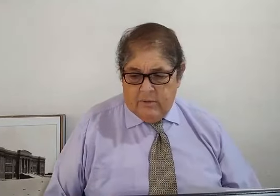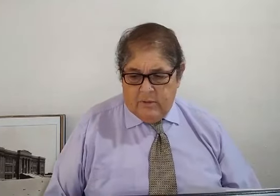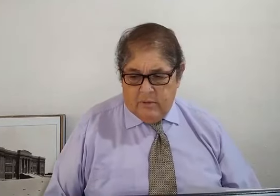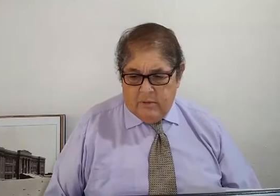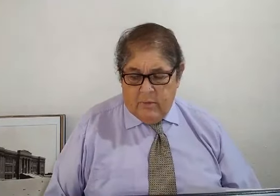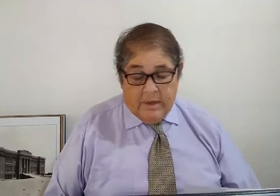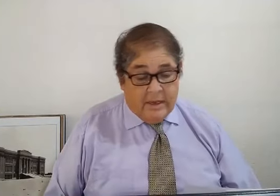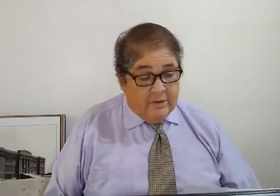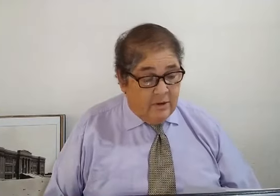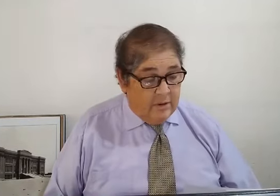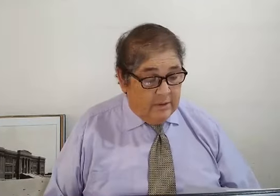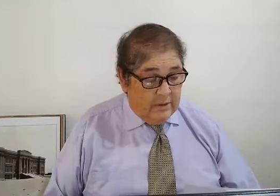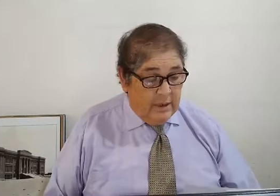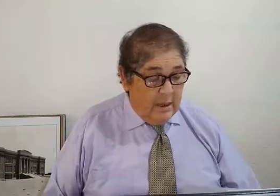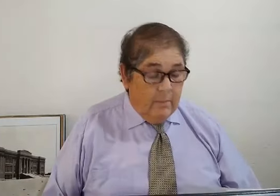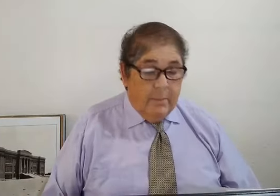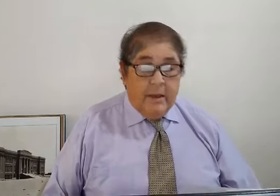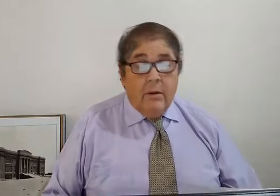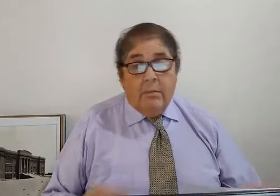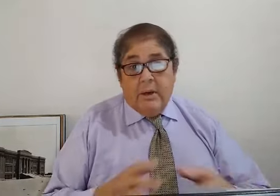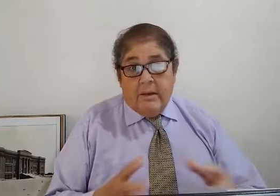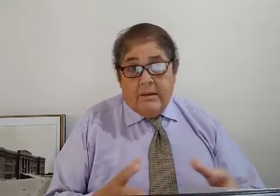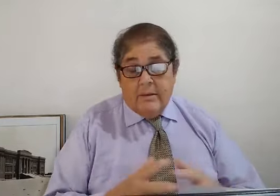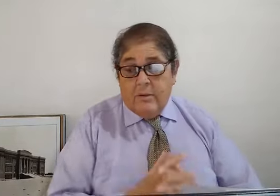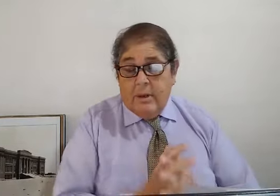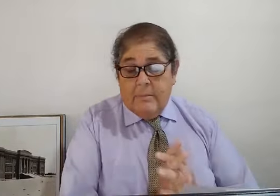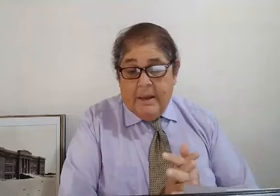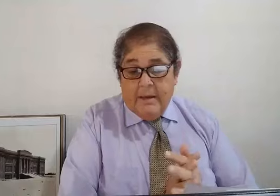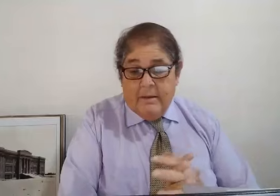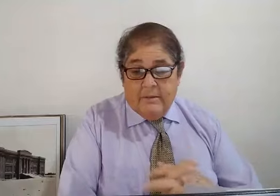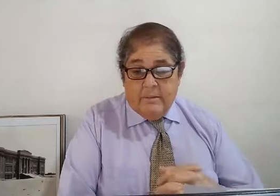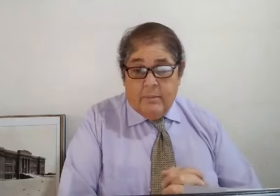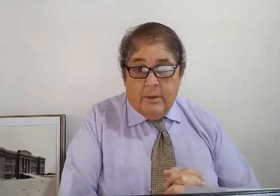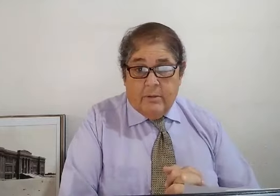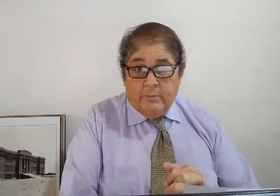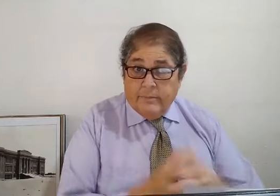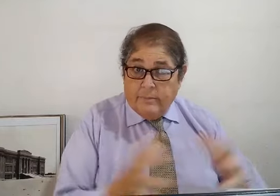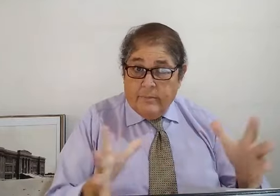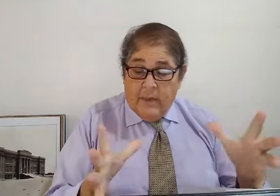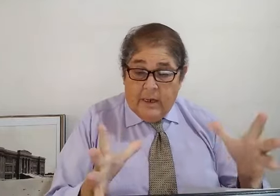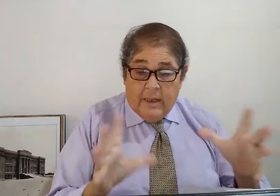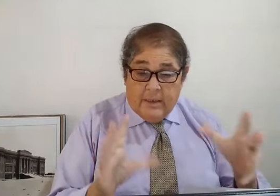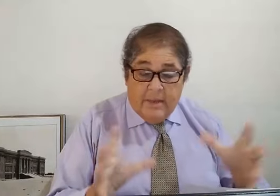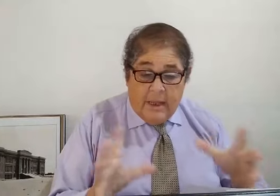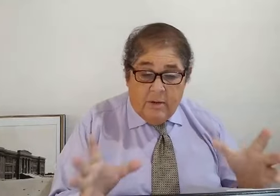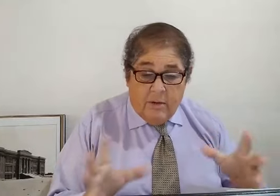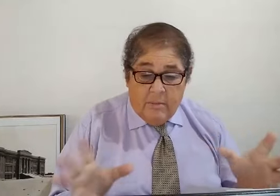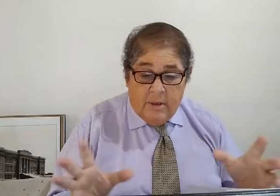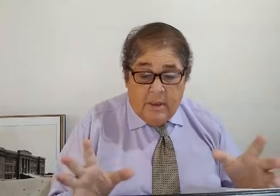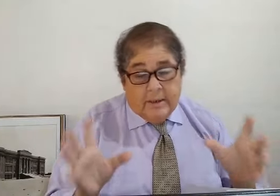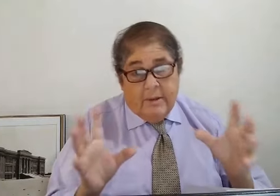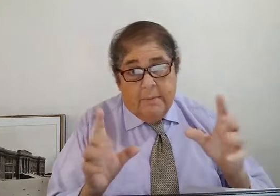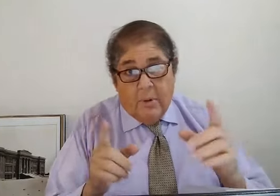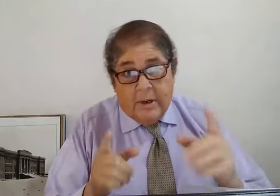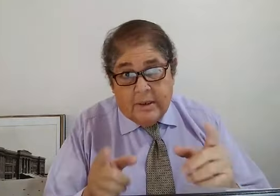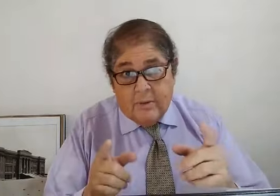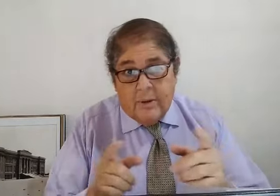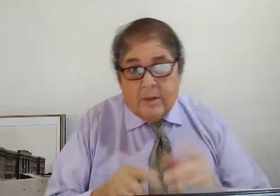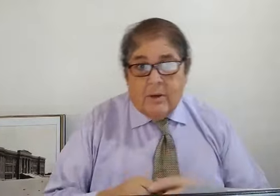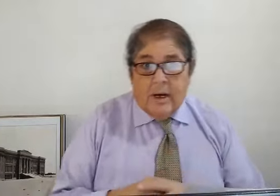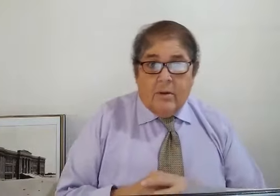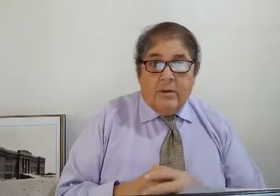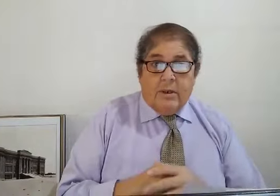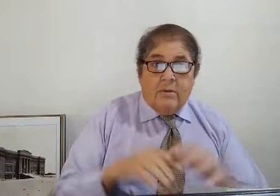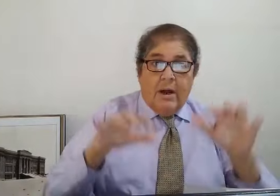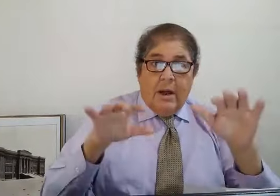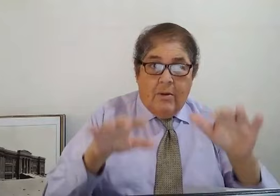efectos y sus complicaciones. Pero en el centro del país, bueno, La actividad